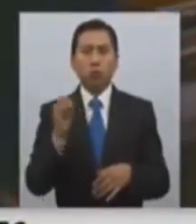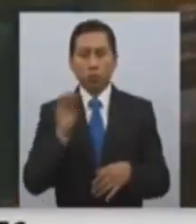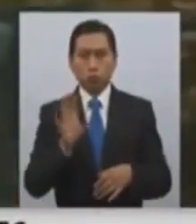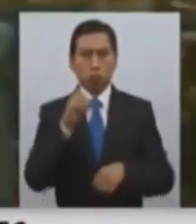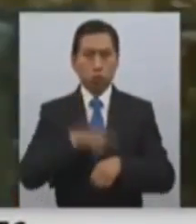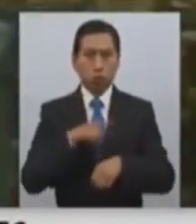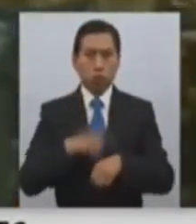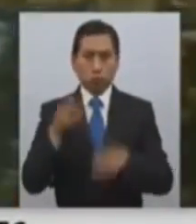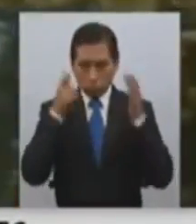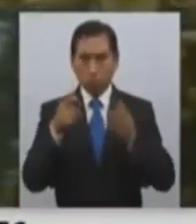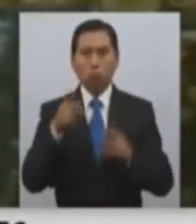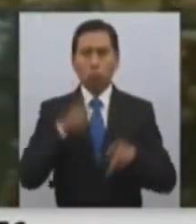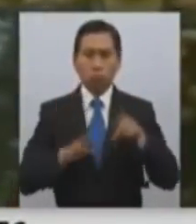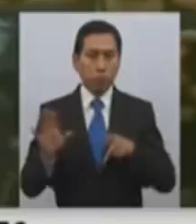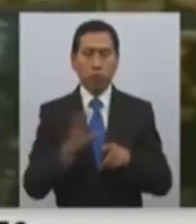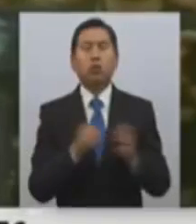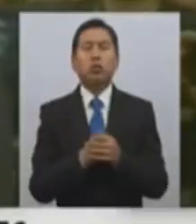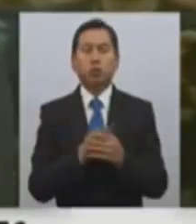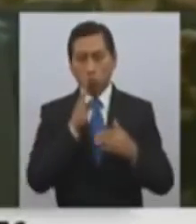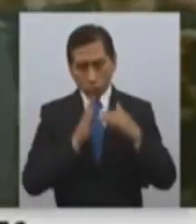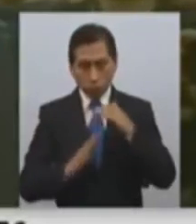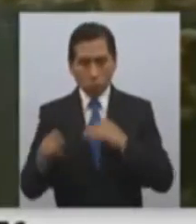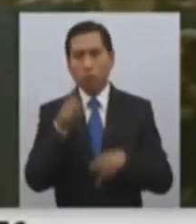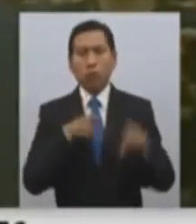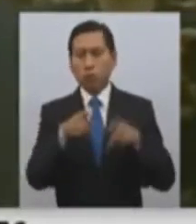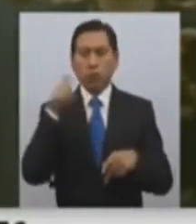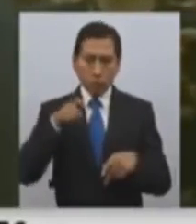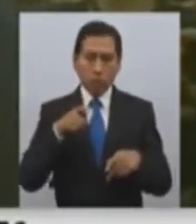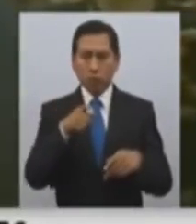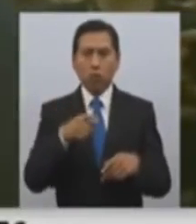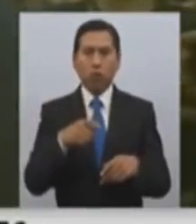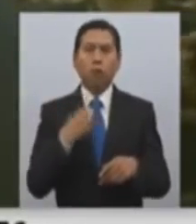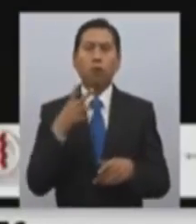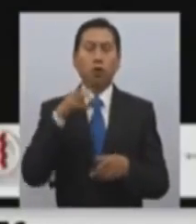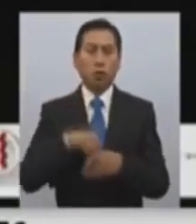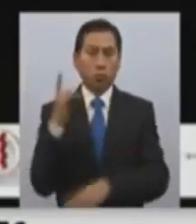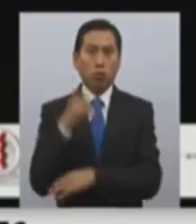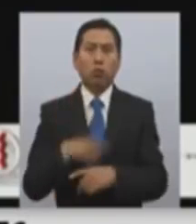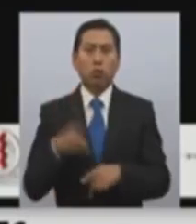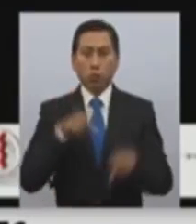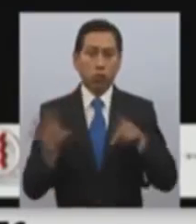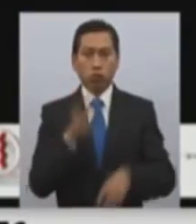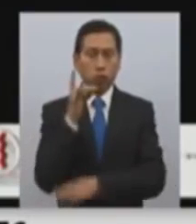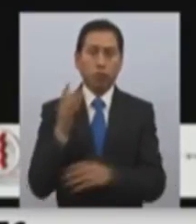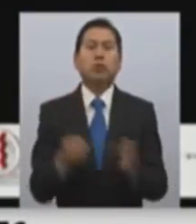tiempo. Solo me hablaba de la gente humilde, de la gente que necesitaba cosas en Bolivia, de los